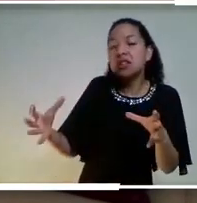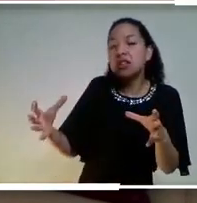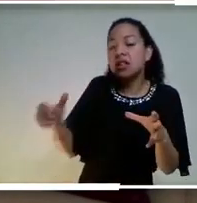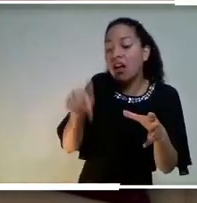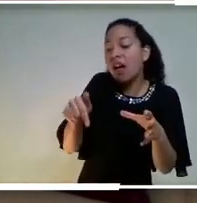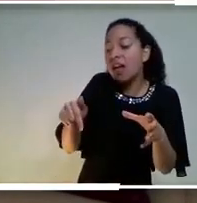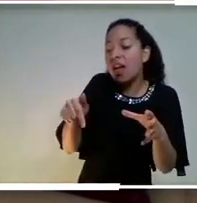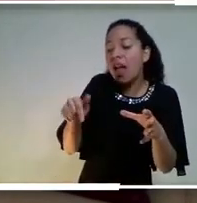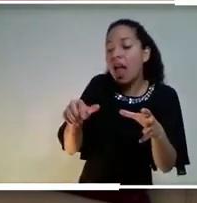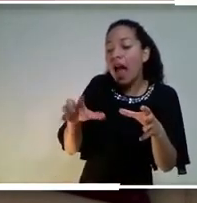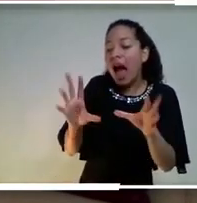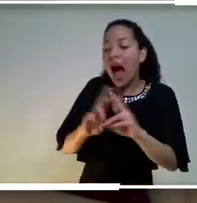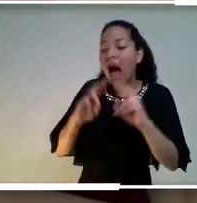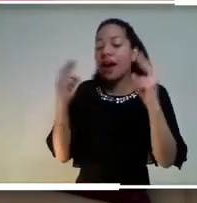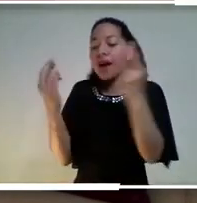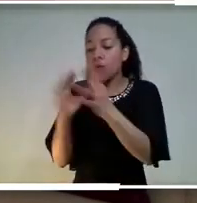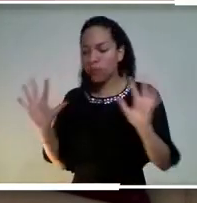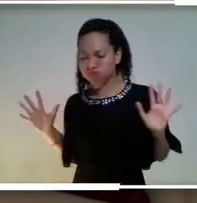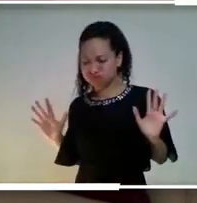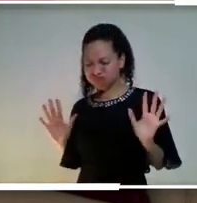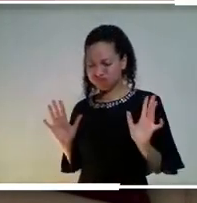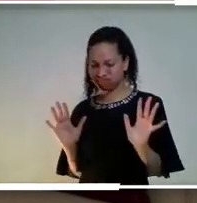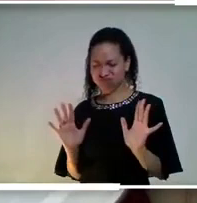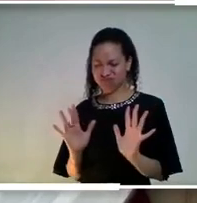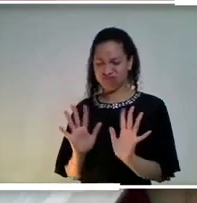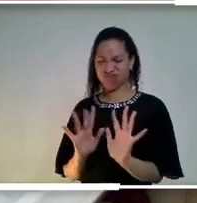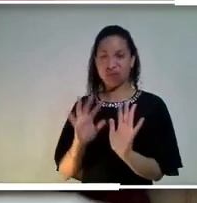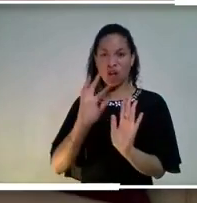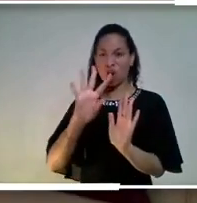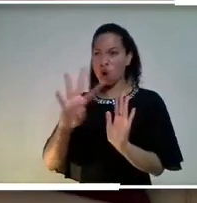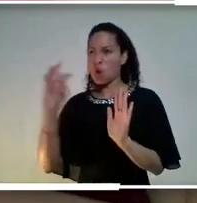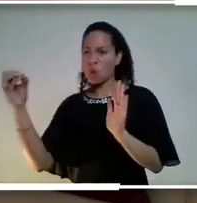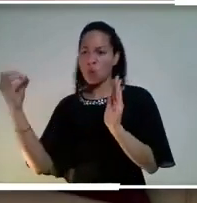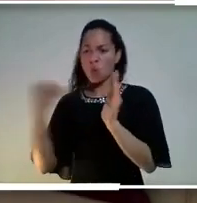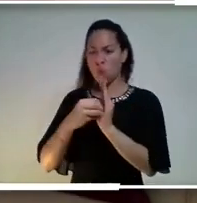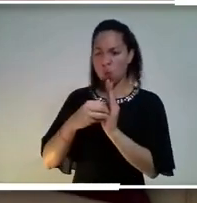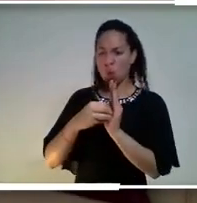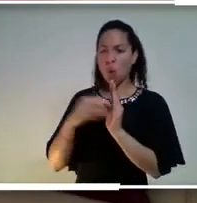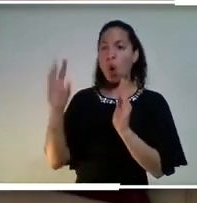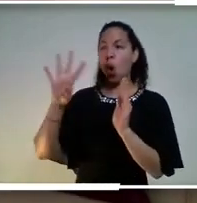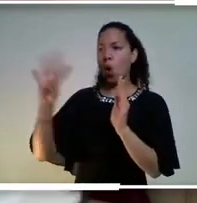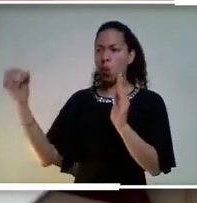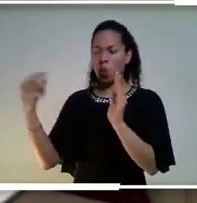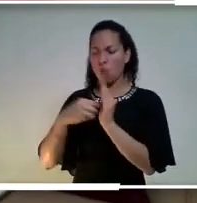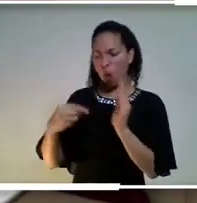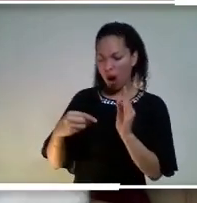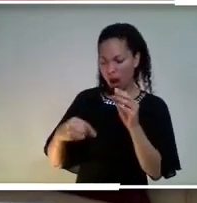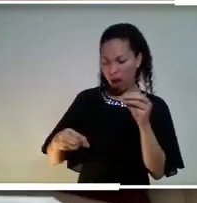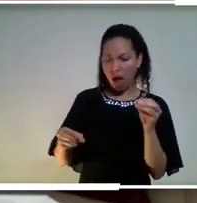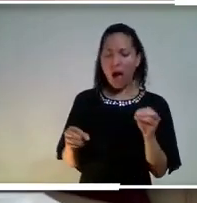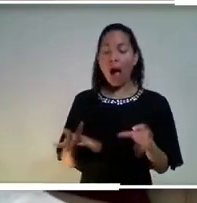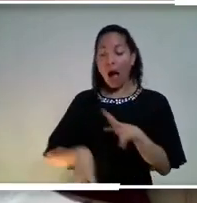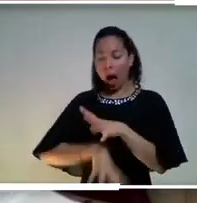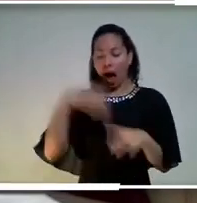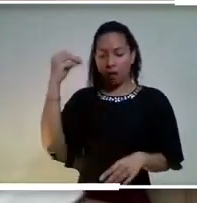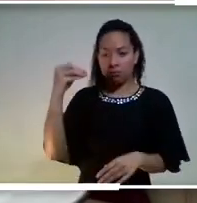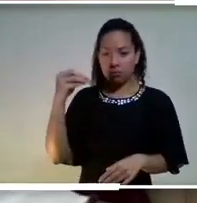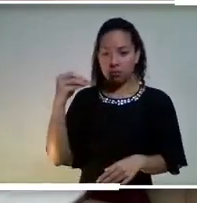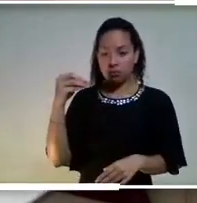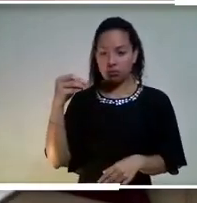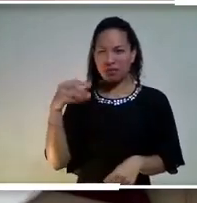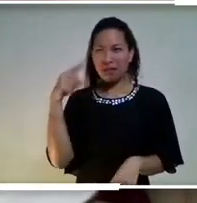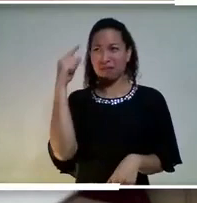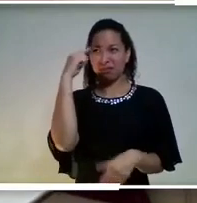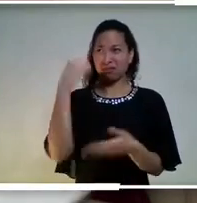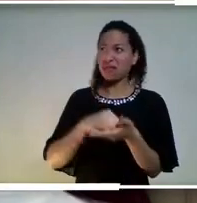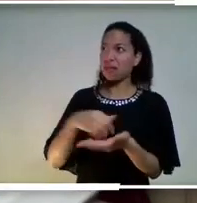que estamos diciendo 40 mil cosas que andan flotando por allí no 40 mil personas y